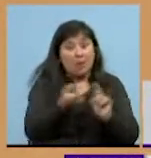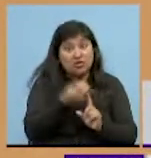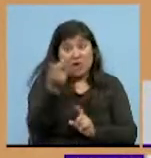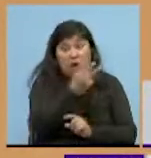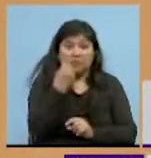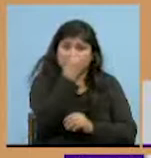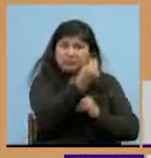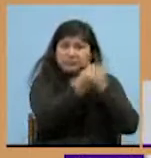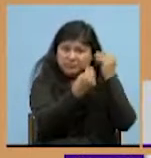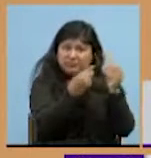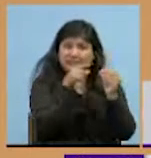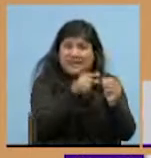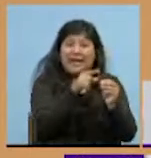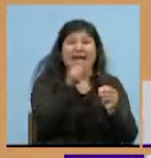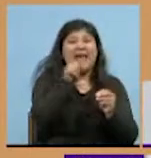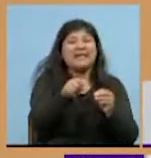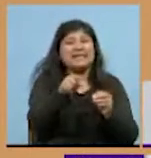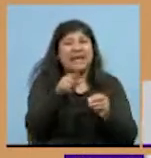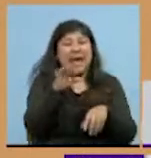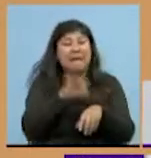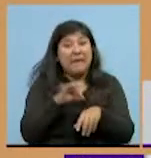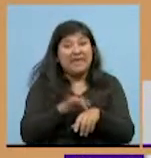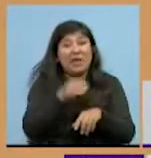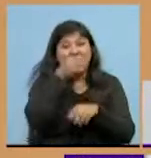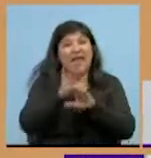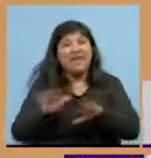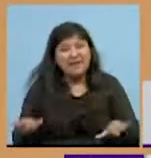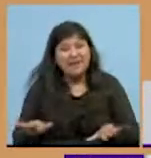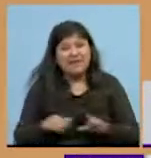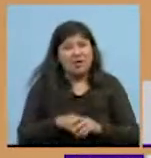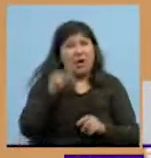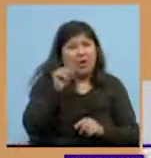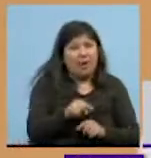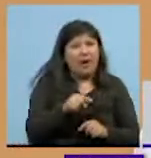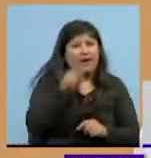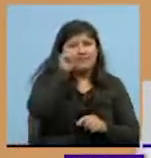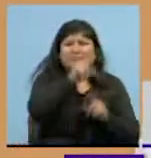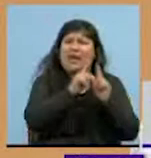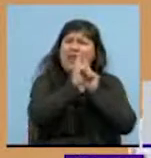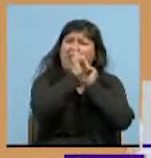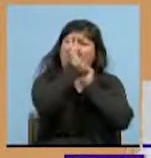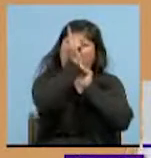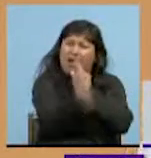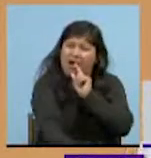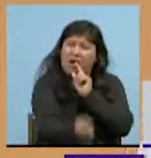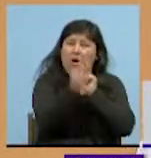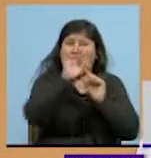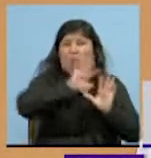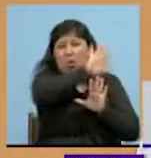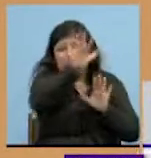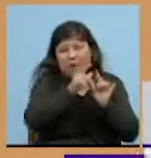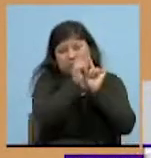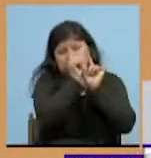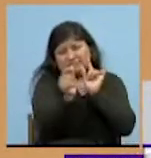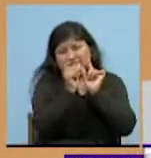la Puna, como es Susques, de tanta distancia, porque los costos son altos para venir del Toro, de Pasto 6, de Pasto